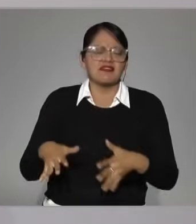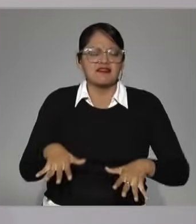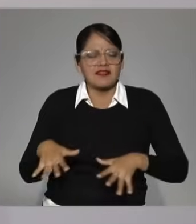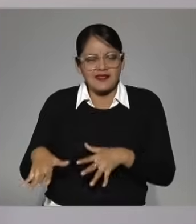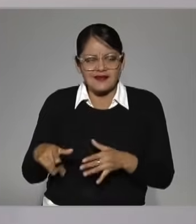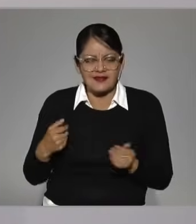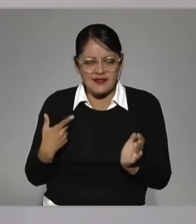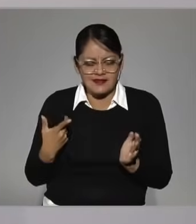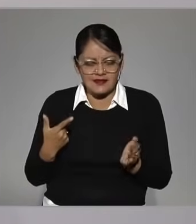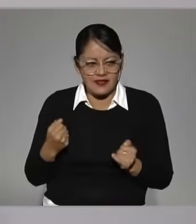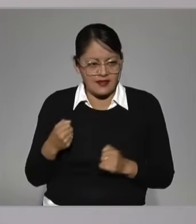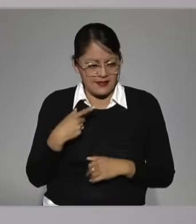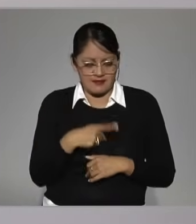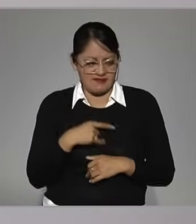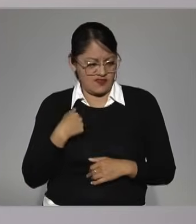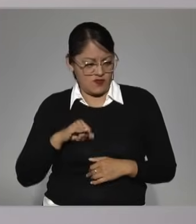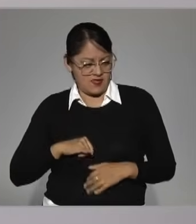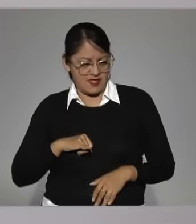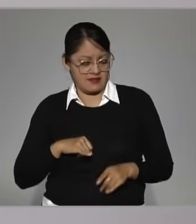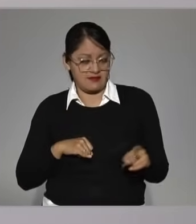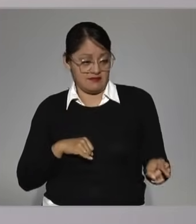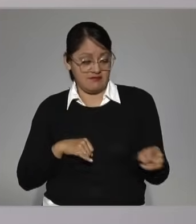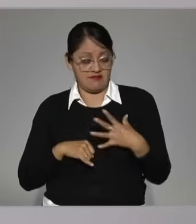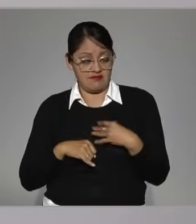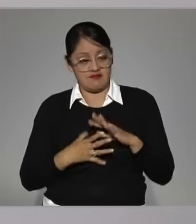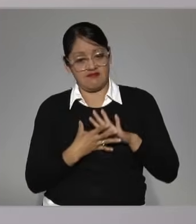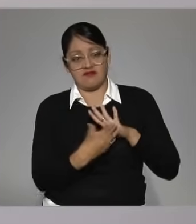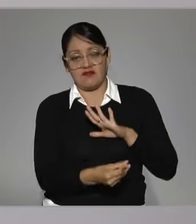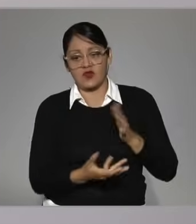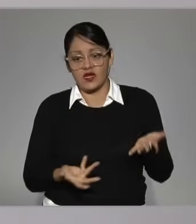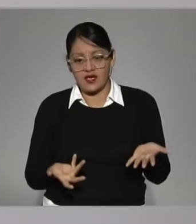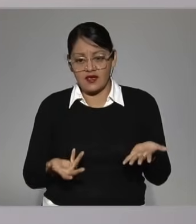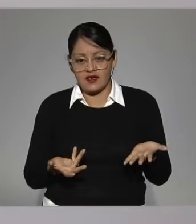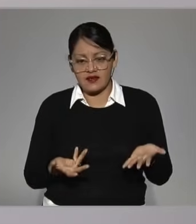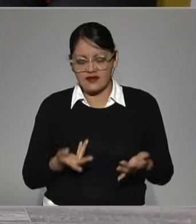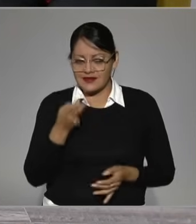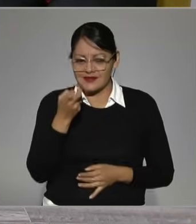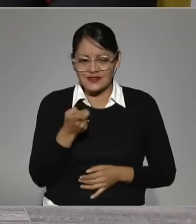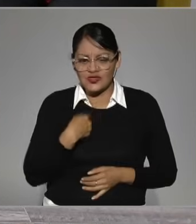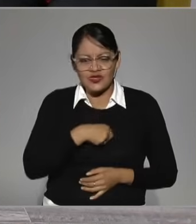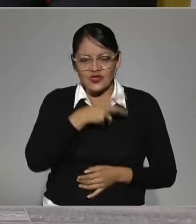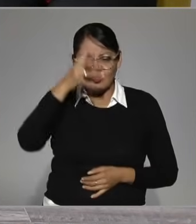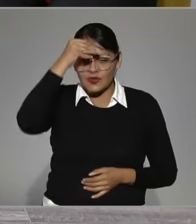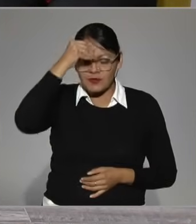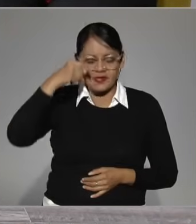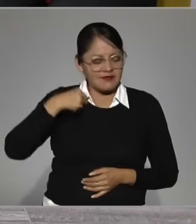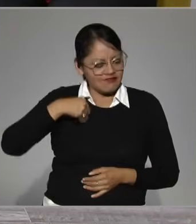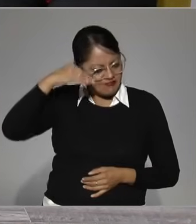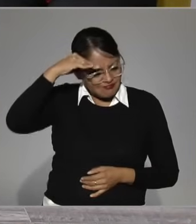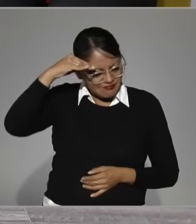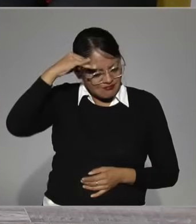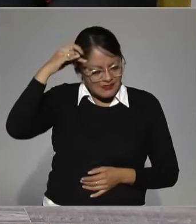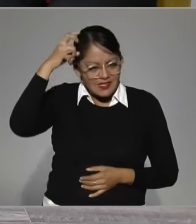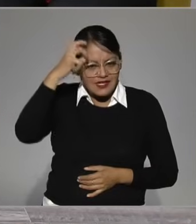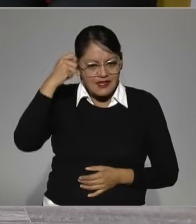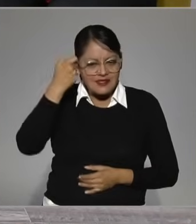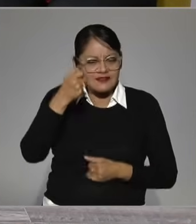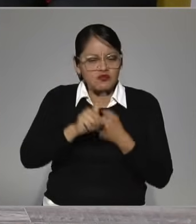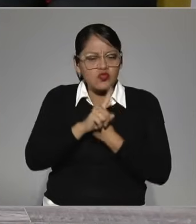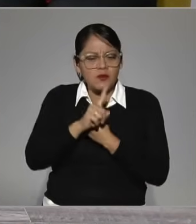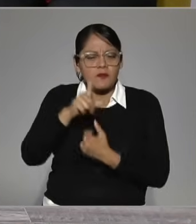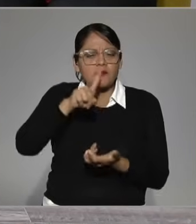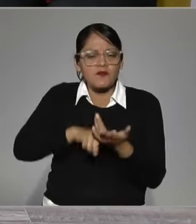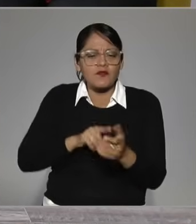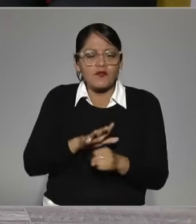me interesa, quiero que hagas lo mismo que yo hago. Y no estamos aprendiendo justamente a reflexionar de qué implicaciones tiene. No